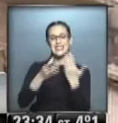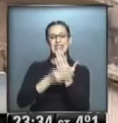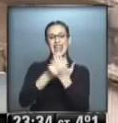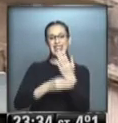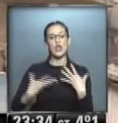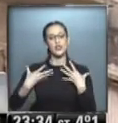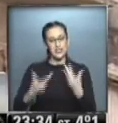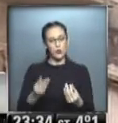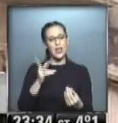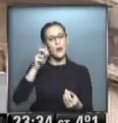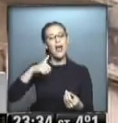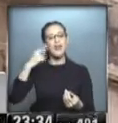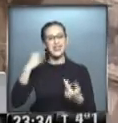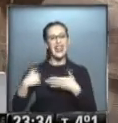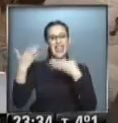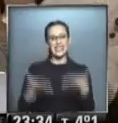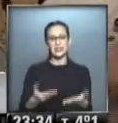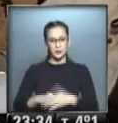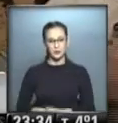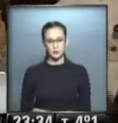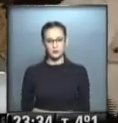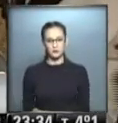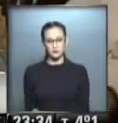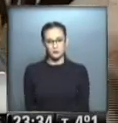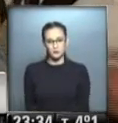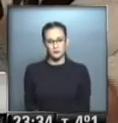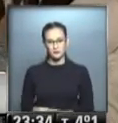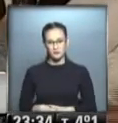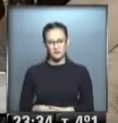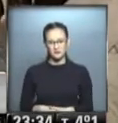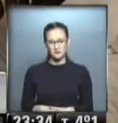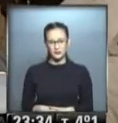Seguridad, Sergio Berni. La experiencia,